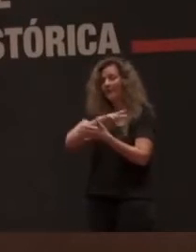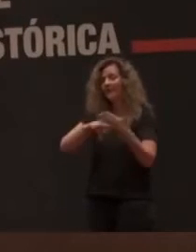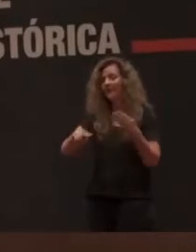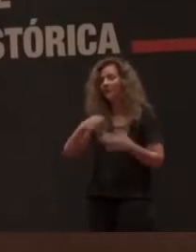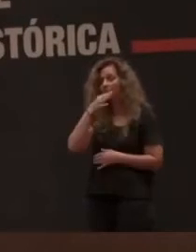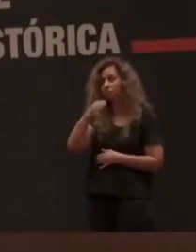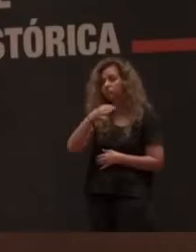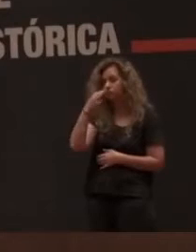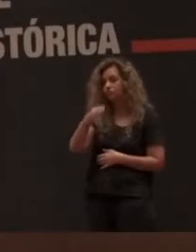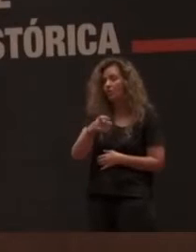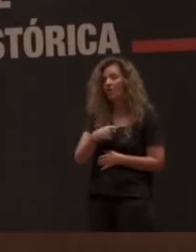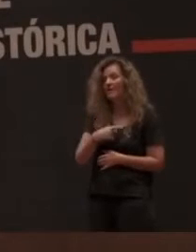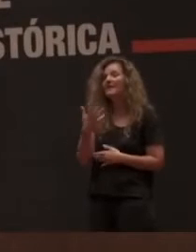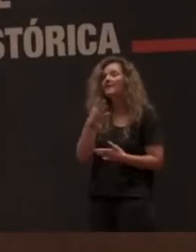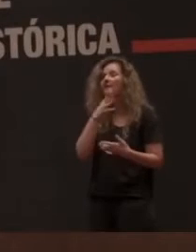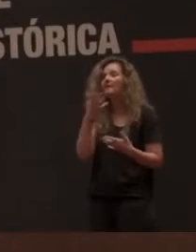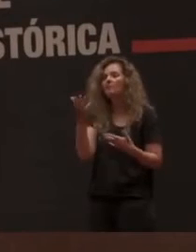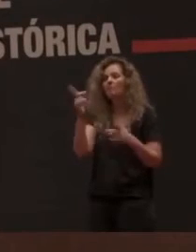creo que nos temos